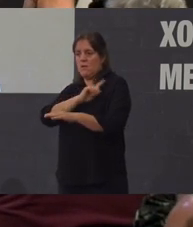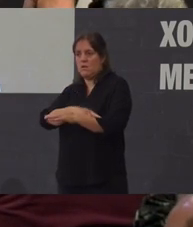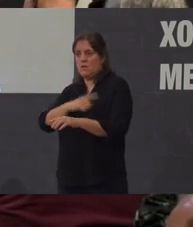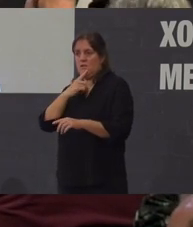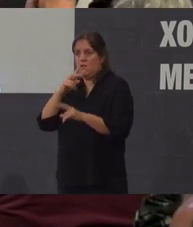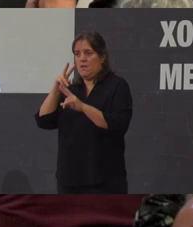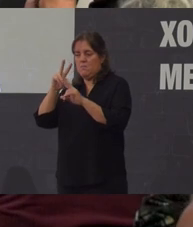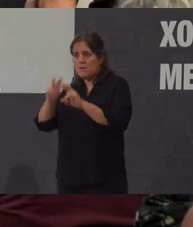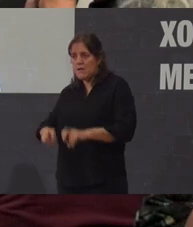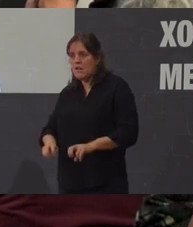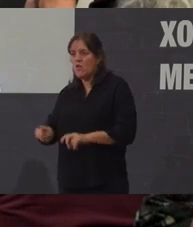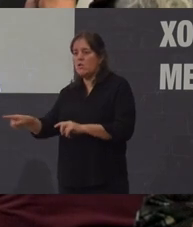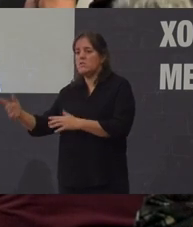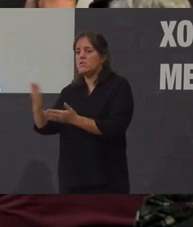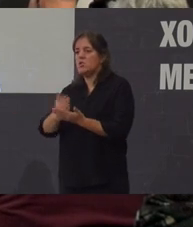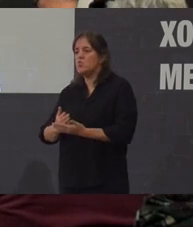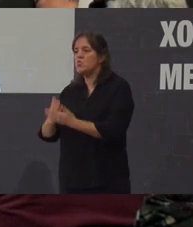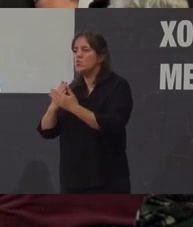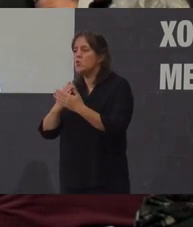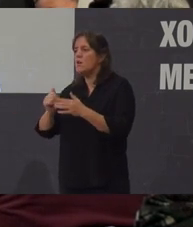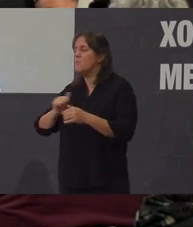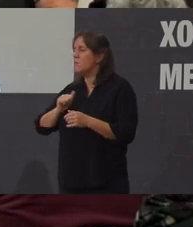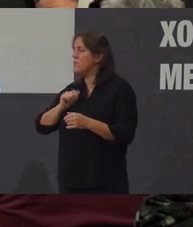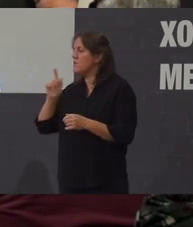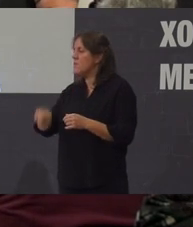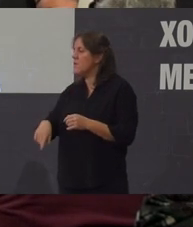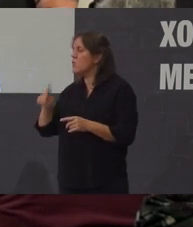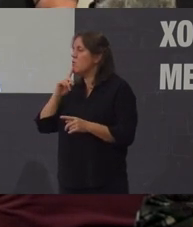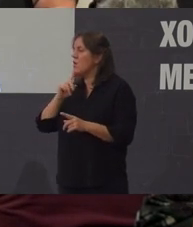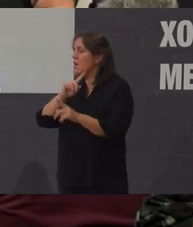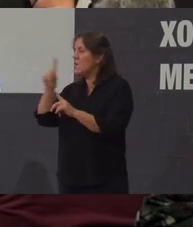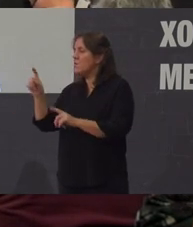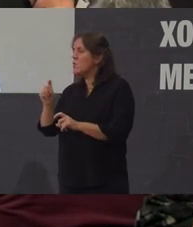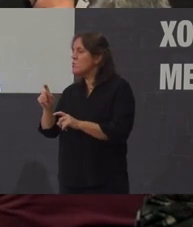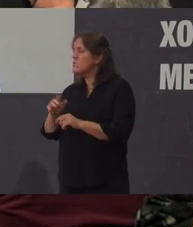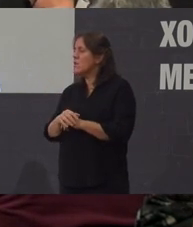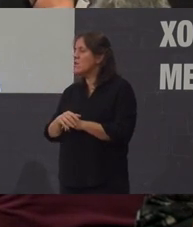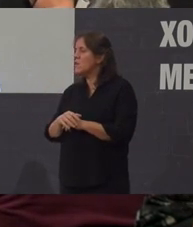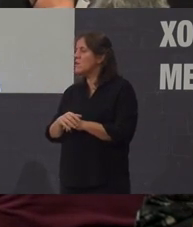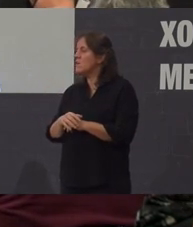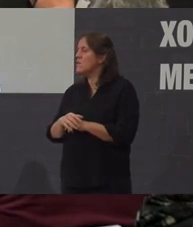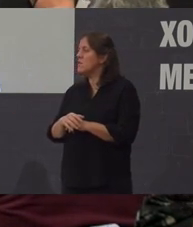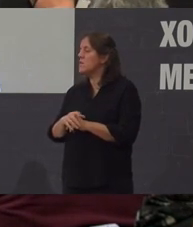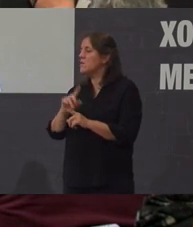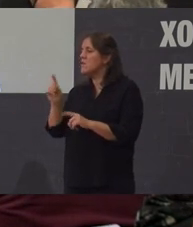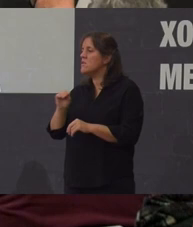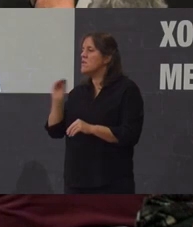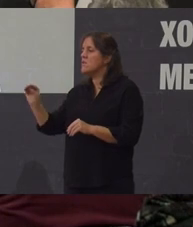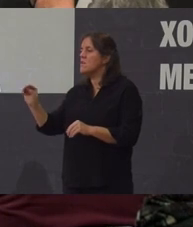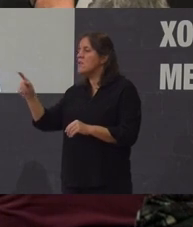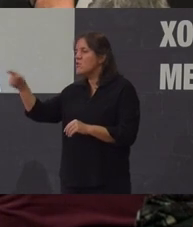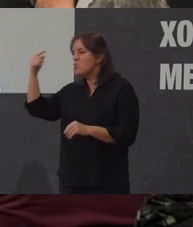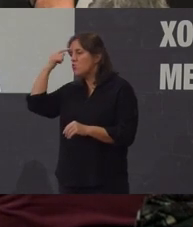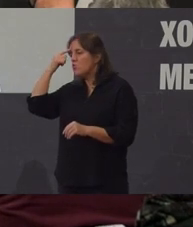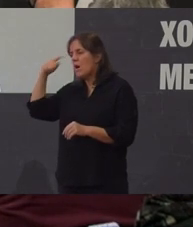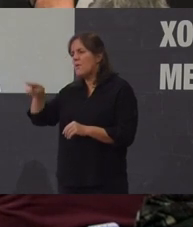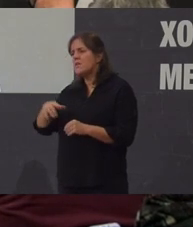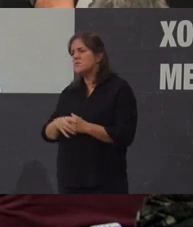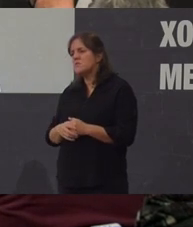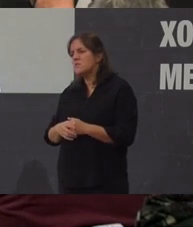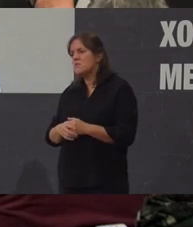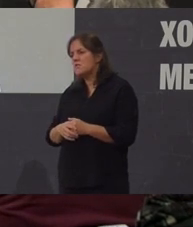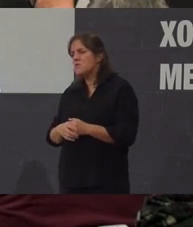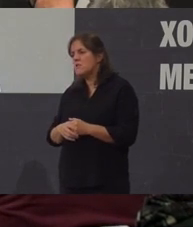e este estudo. E aproveito que ninguén fai unha pregunta para preguntarte se sabes si